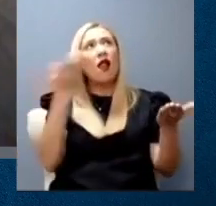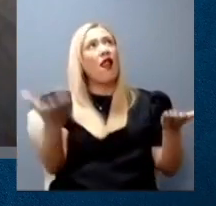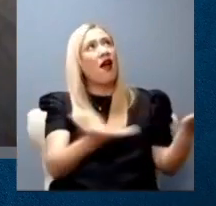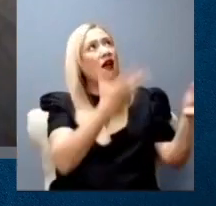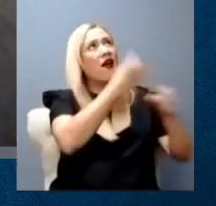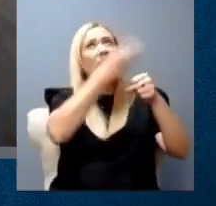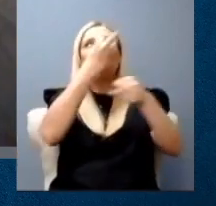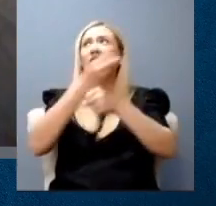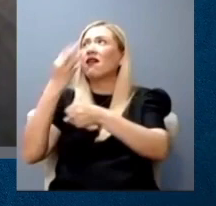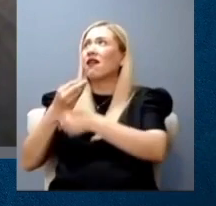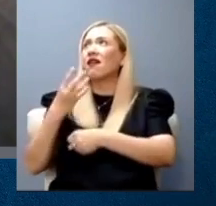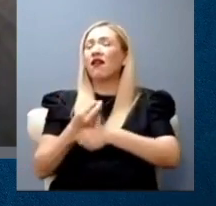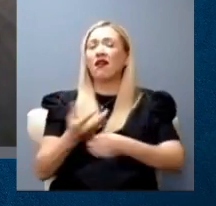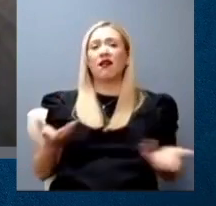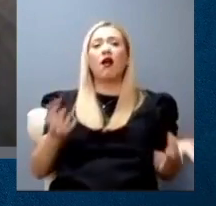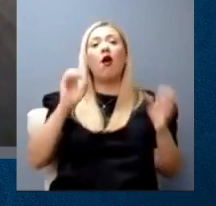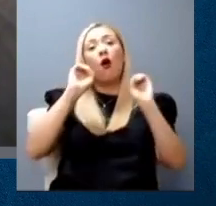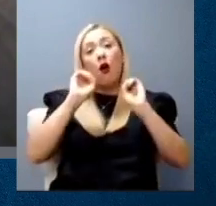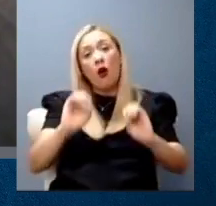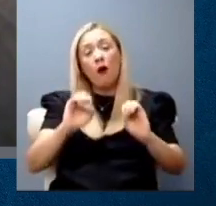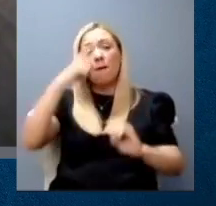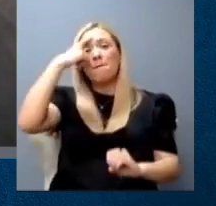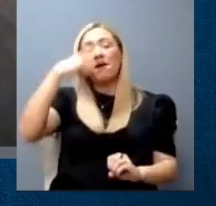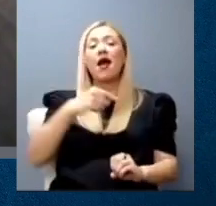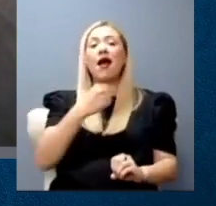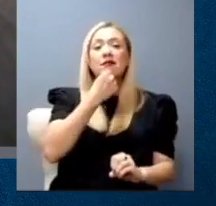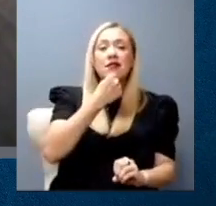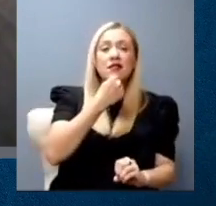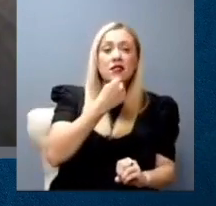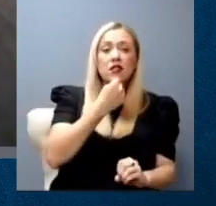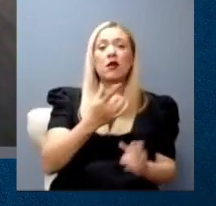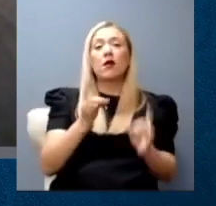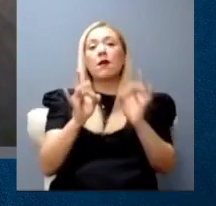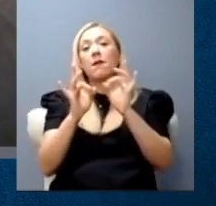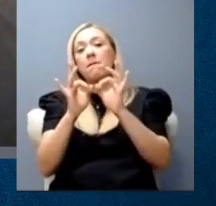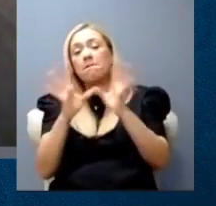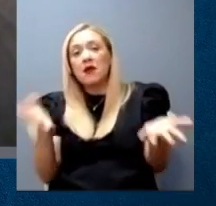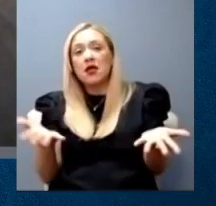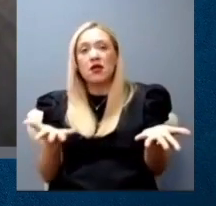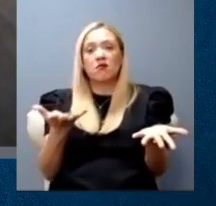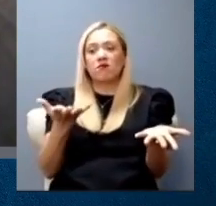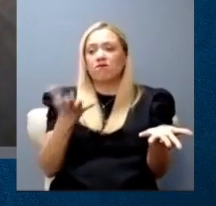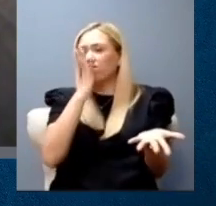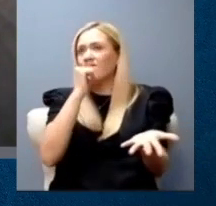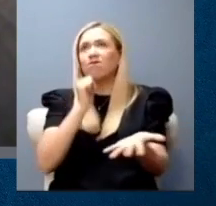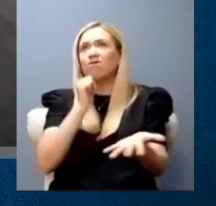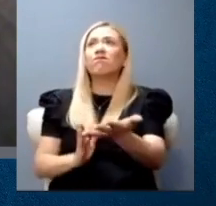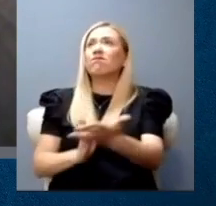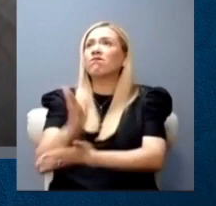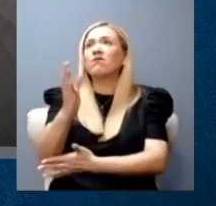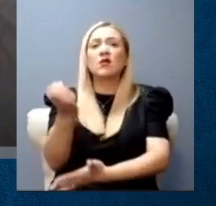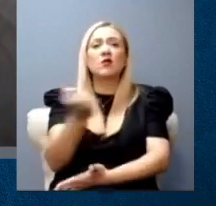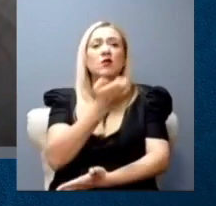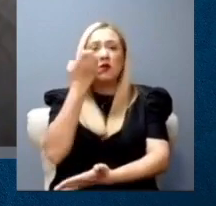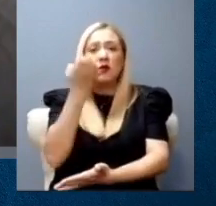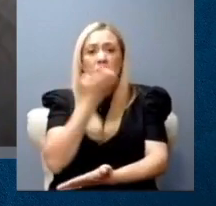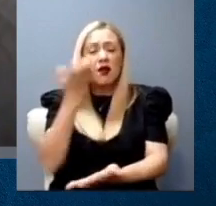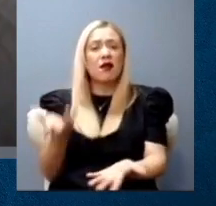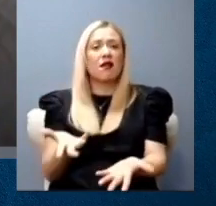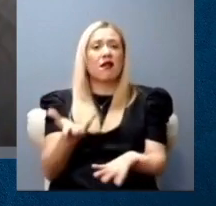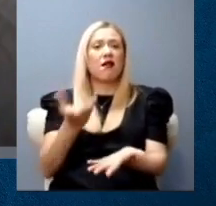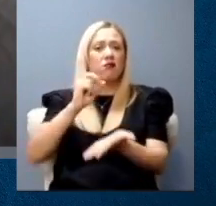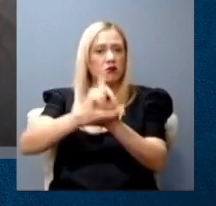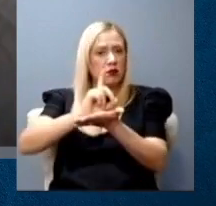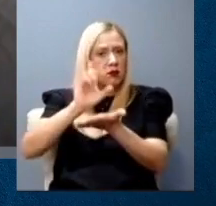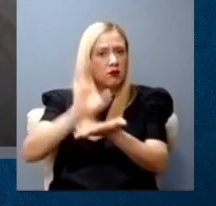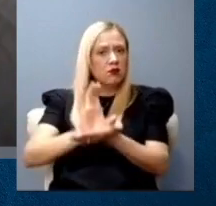o que pide ajustes razonables para que niños en cierto estado de vulnerabilidad puedan acceder al derecho a la educación en igualdad